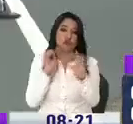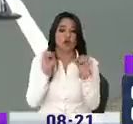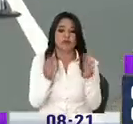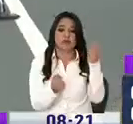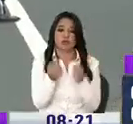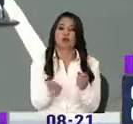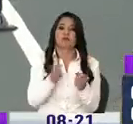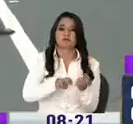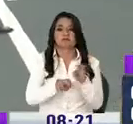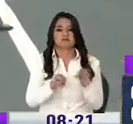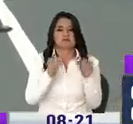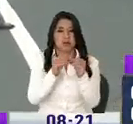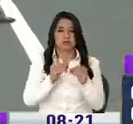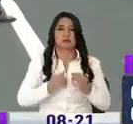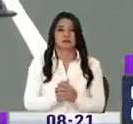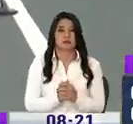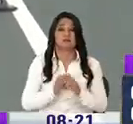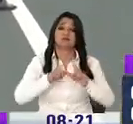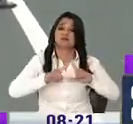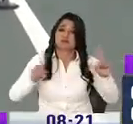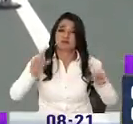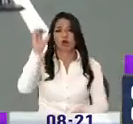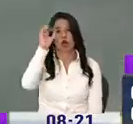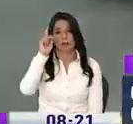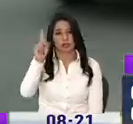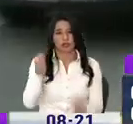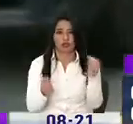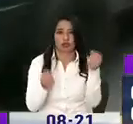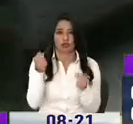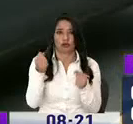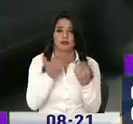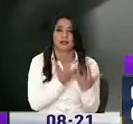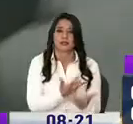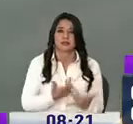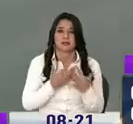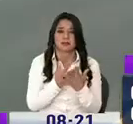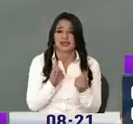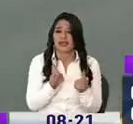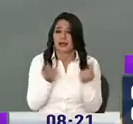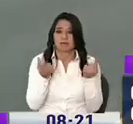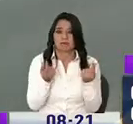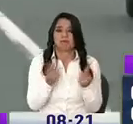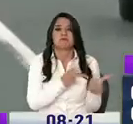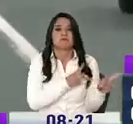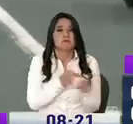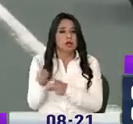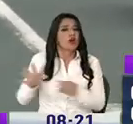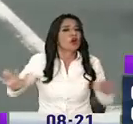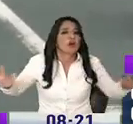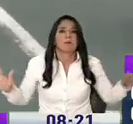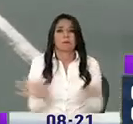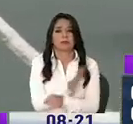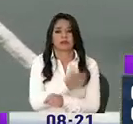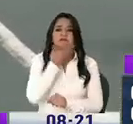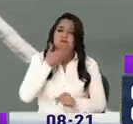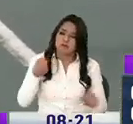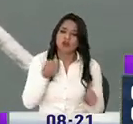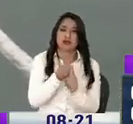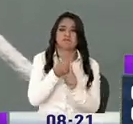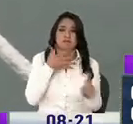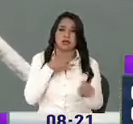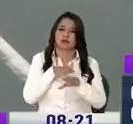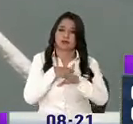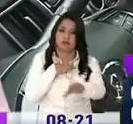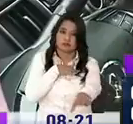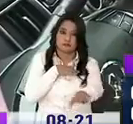vehículo. La medida generó varias opiniones entre los conductores, quienes esperan que pronto se ejecute una medida con mayor impacto que aminore el tráfico